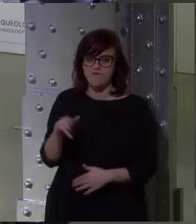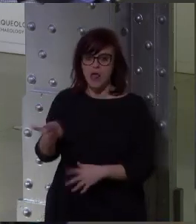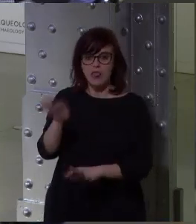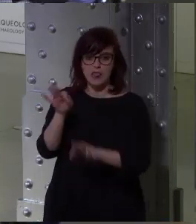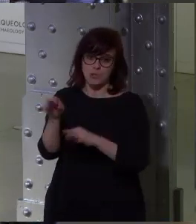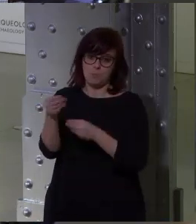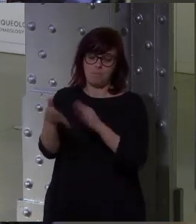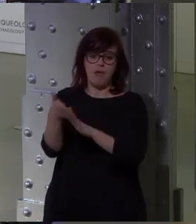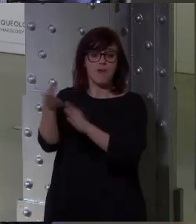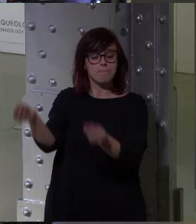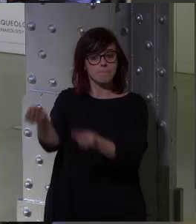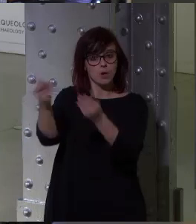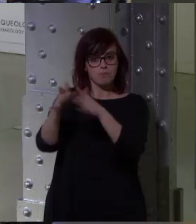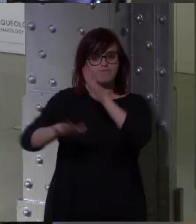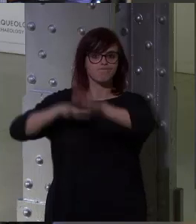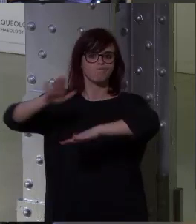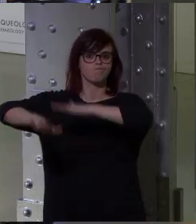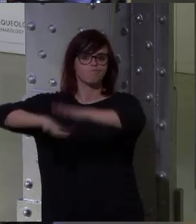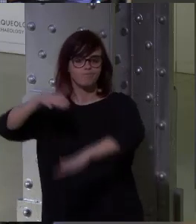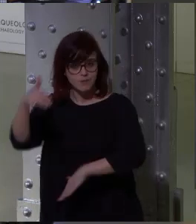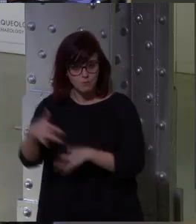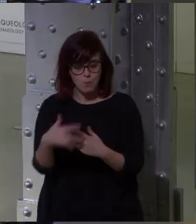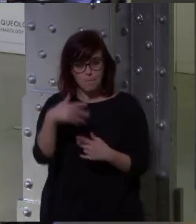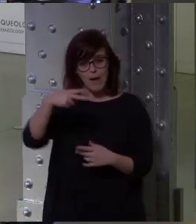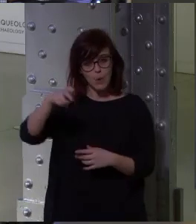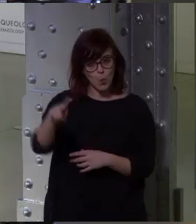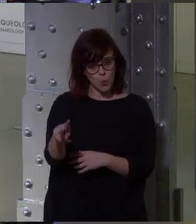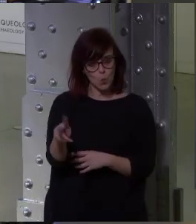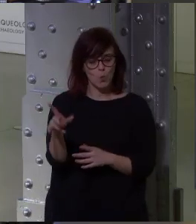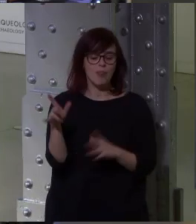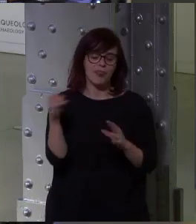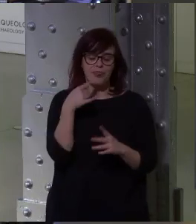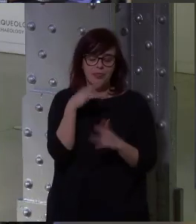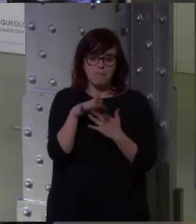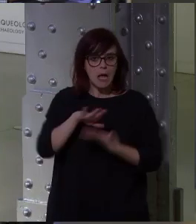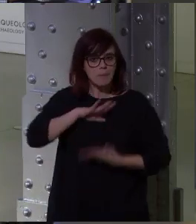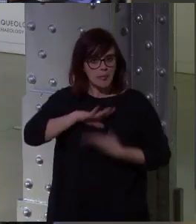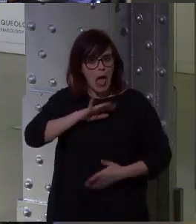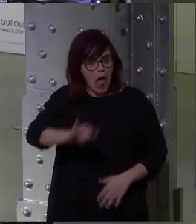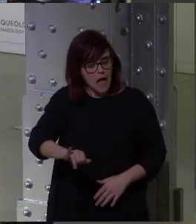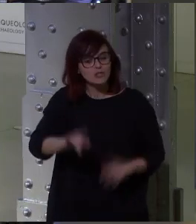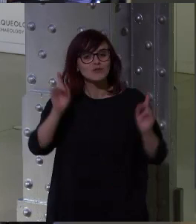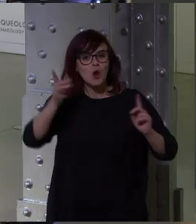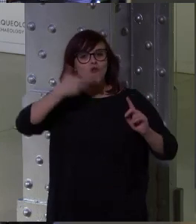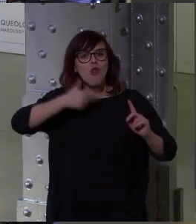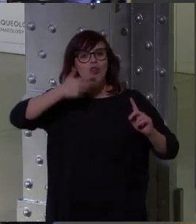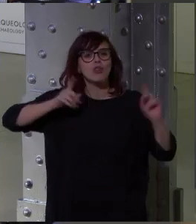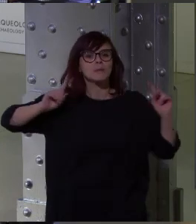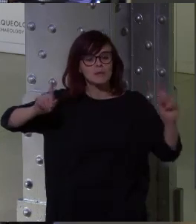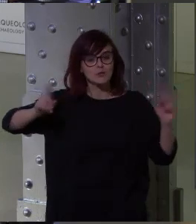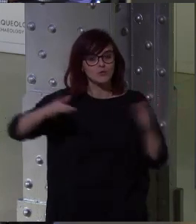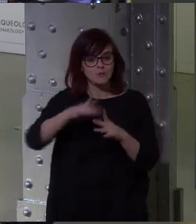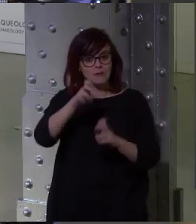decisiones, podemos avanzar mucho. Y como decía Manu, tenemos mucha capacidad, tenemos mucho más que conocer sobre